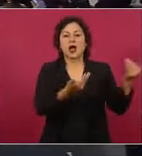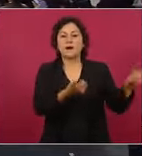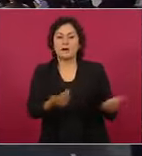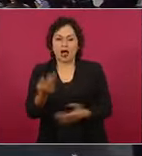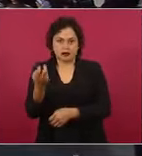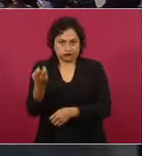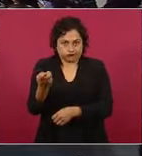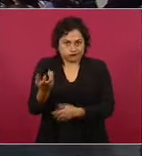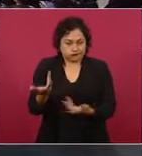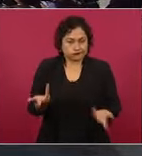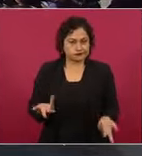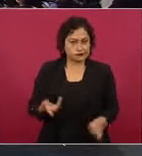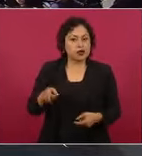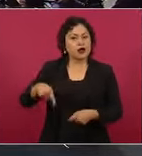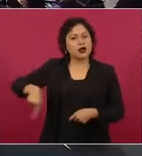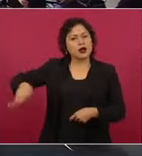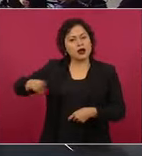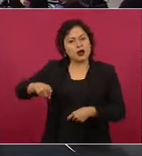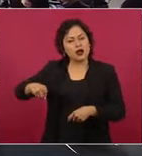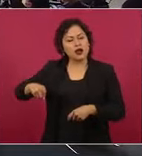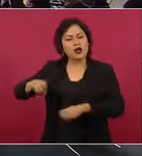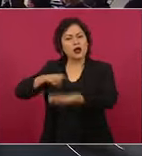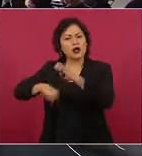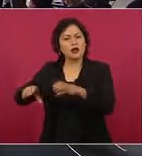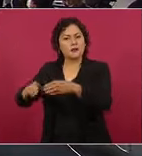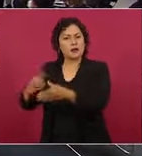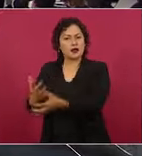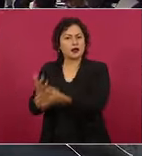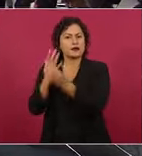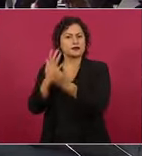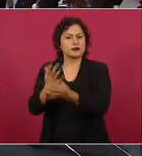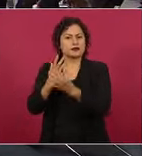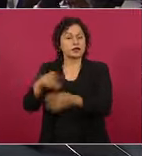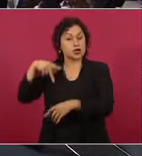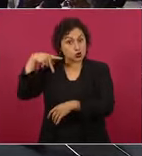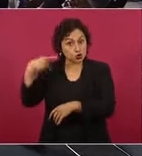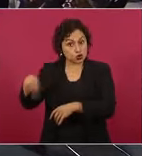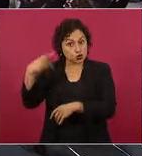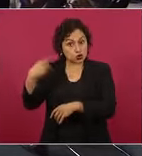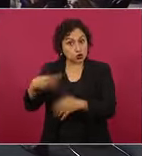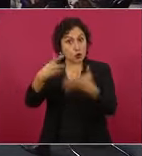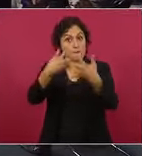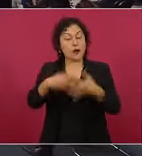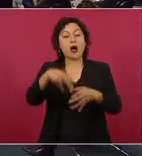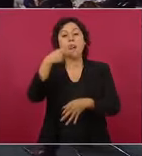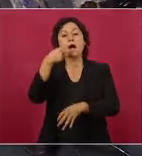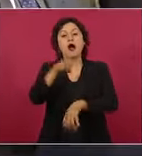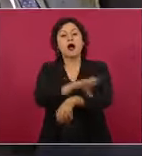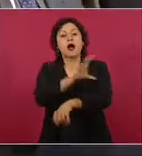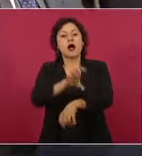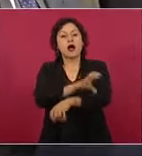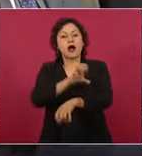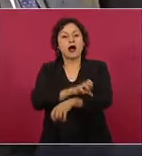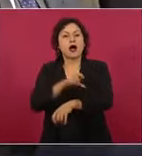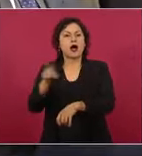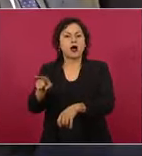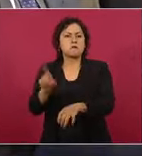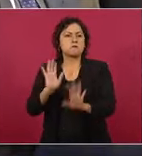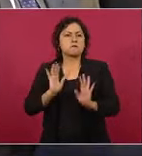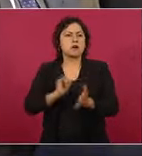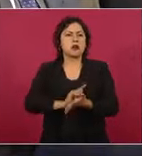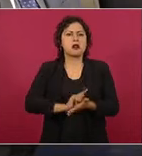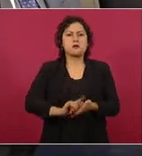productos. Ellos hablan que sus vapeadores no tratan de convencer a la población de que no producen cáncer,